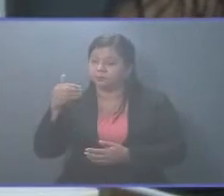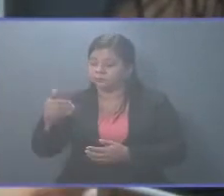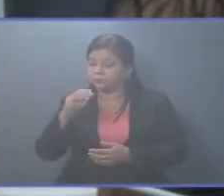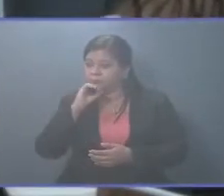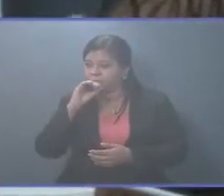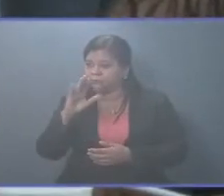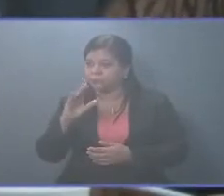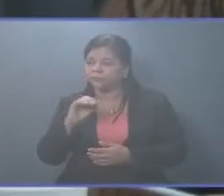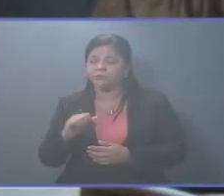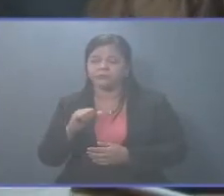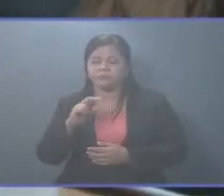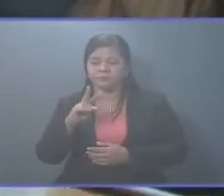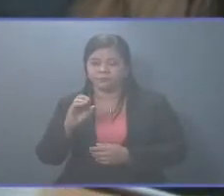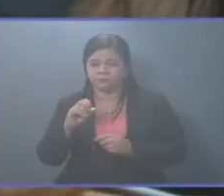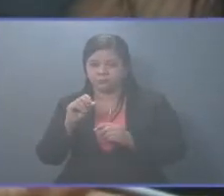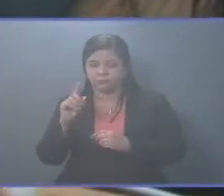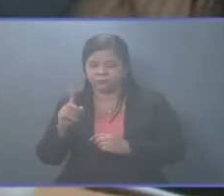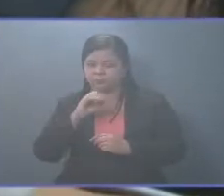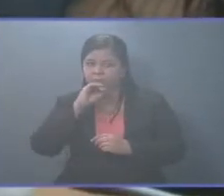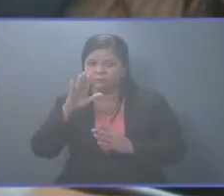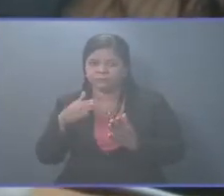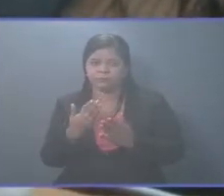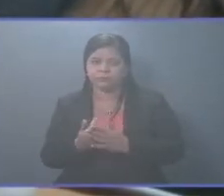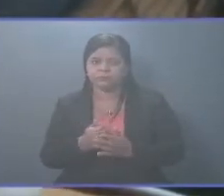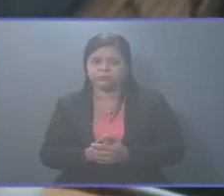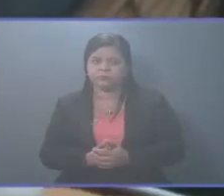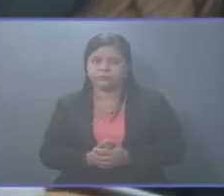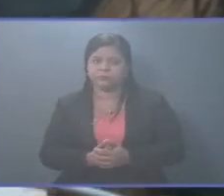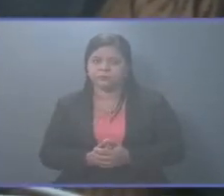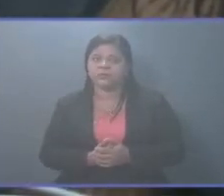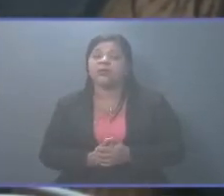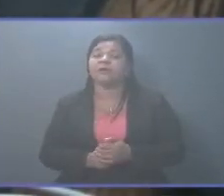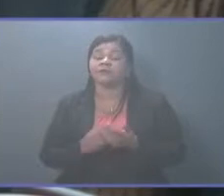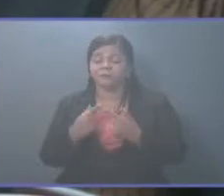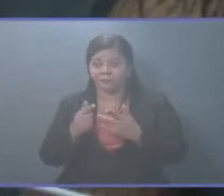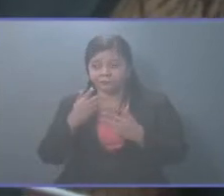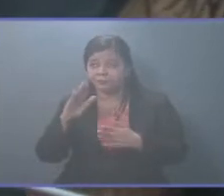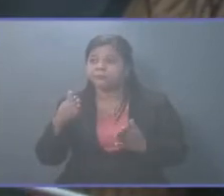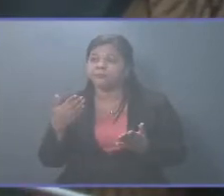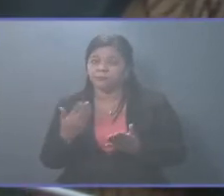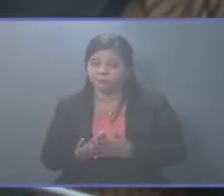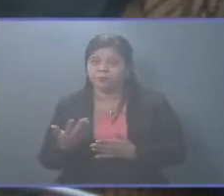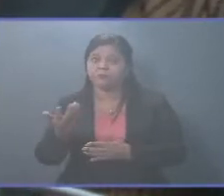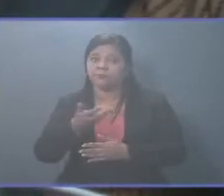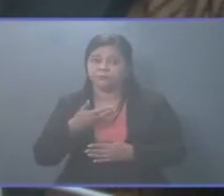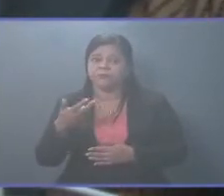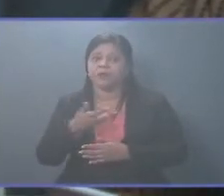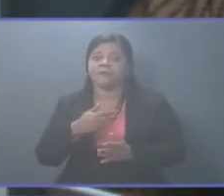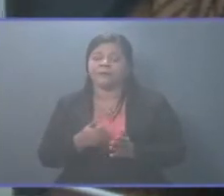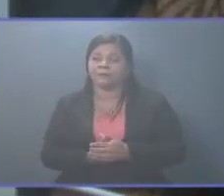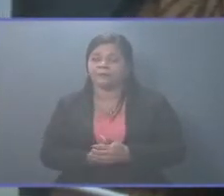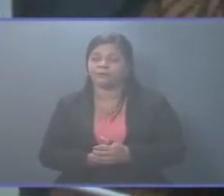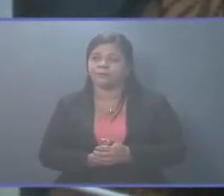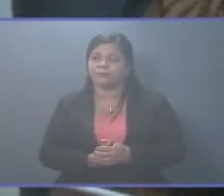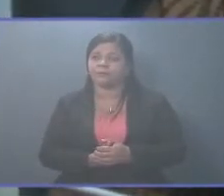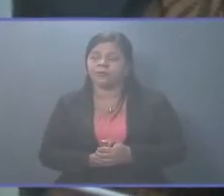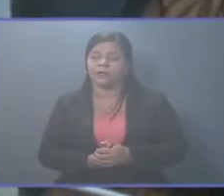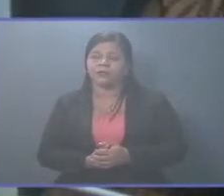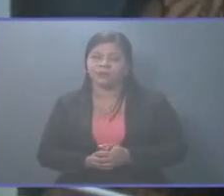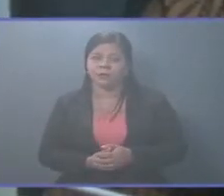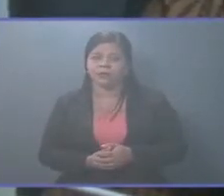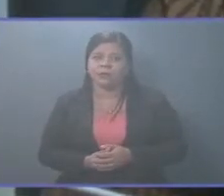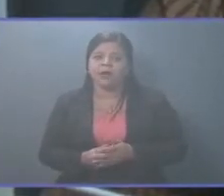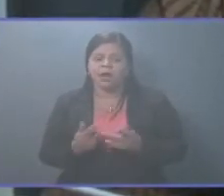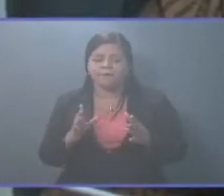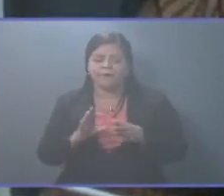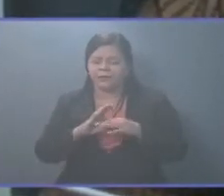mire, nosotros ya nos comprometimos y ya no queremos decir no, vea, pero priva aquí la necesidad nuestra. Entonces sí sería interesante